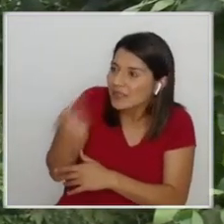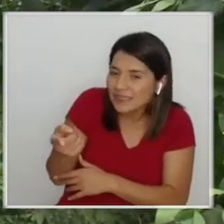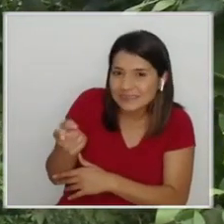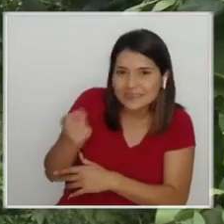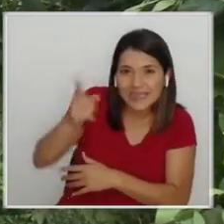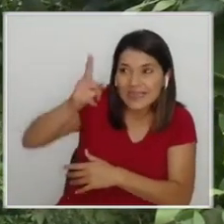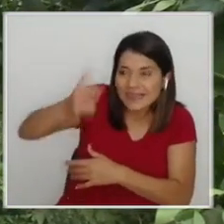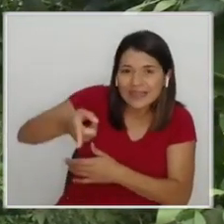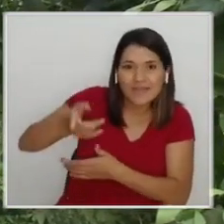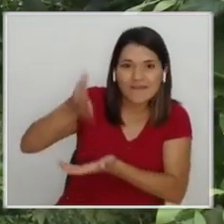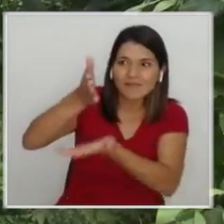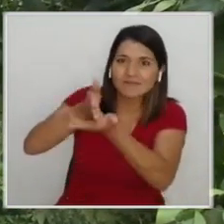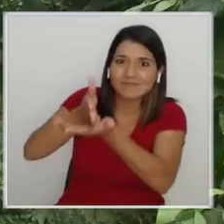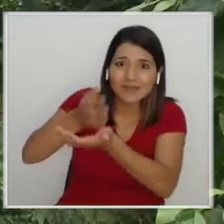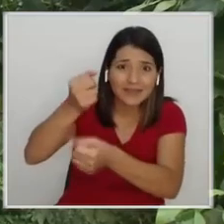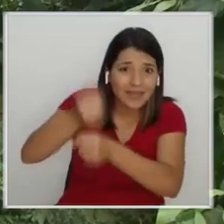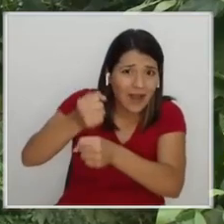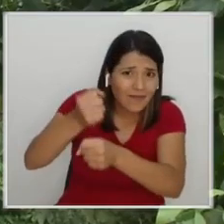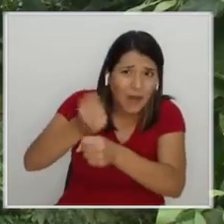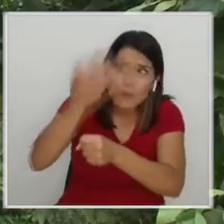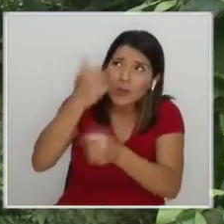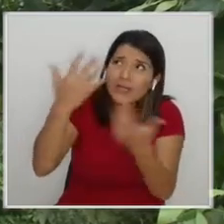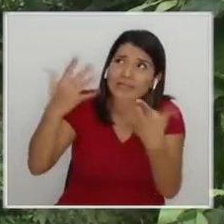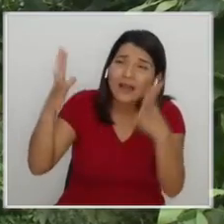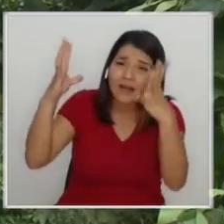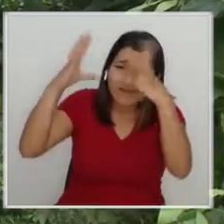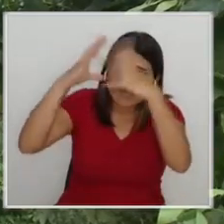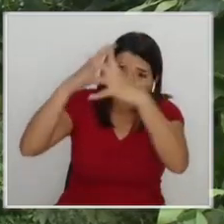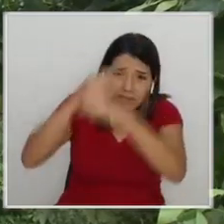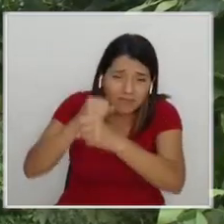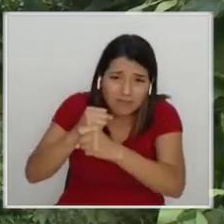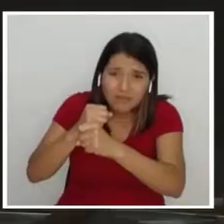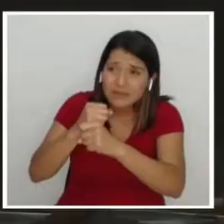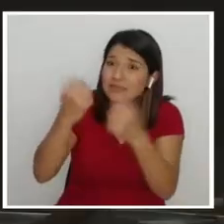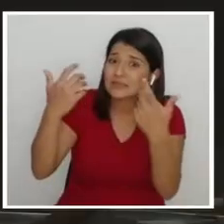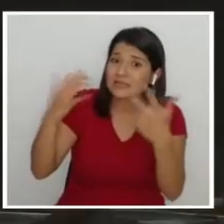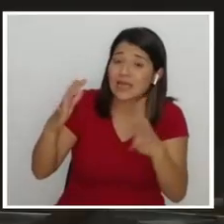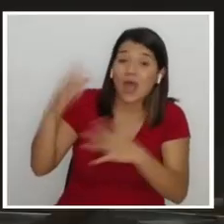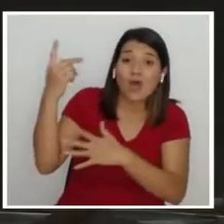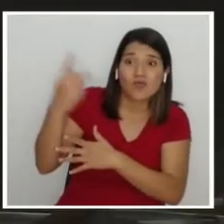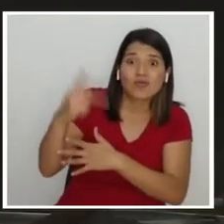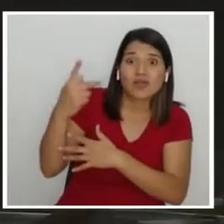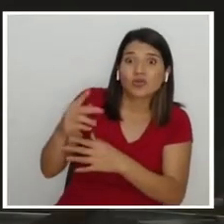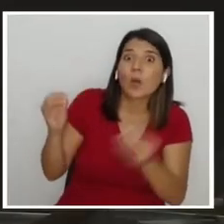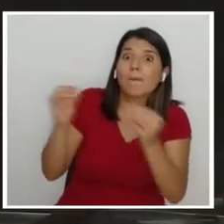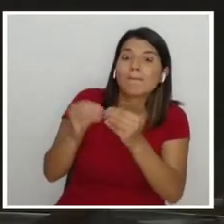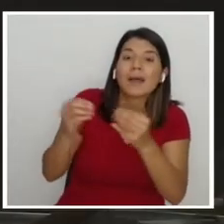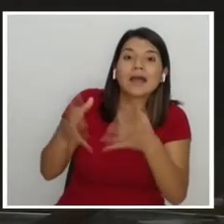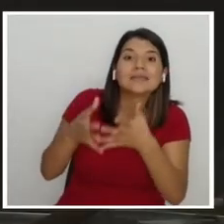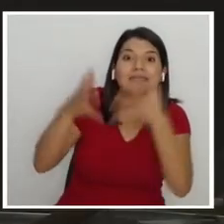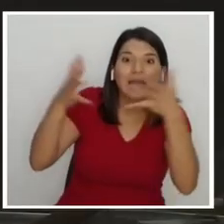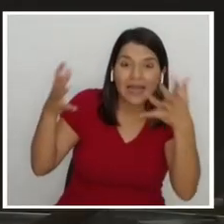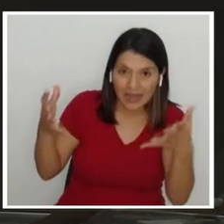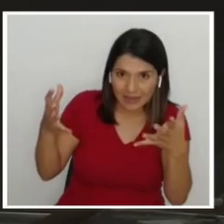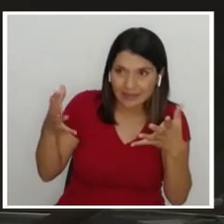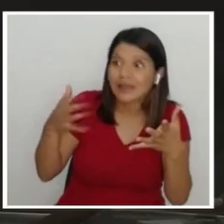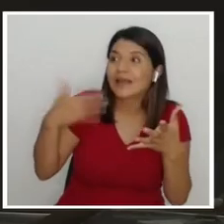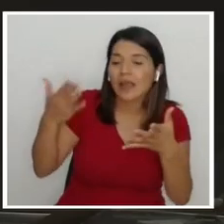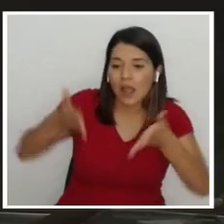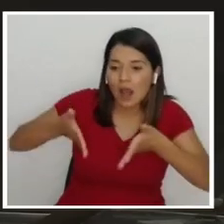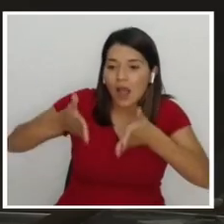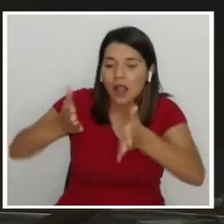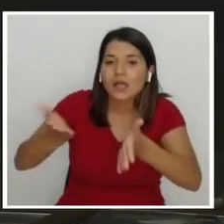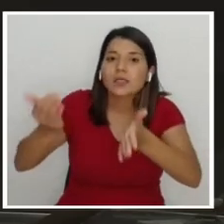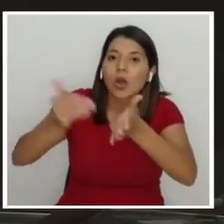debido a que ya no había visibilidad, porque ya había un riesgo aún más grande de que se desprendiera importante cantidad